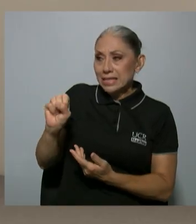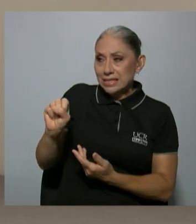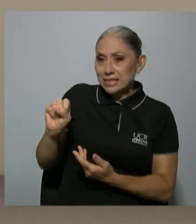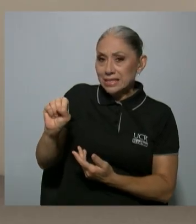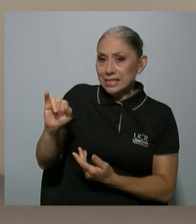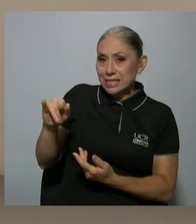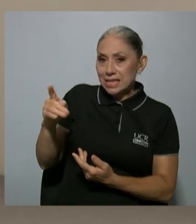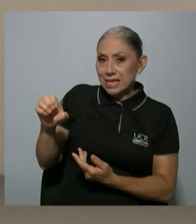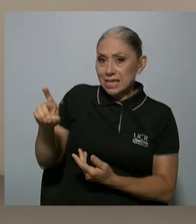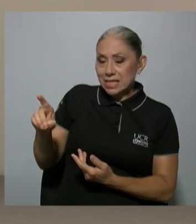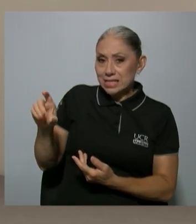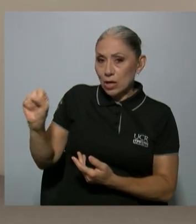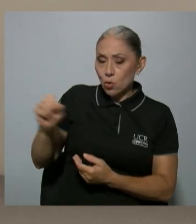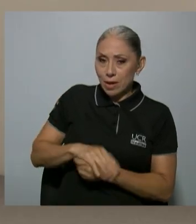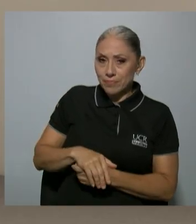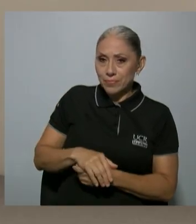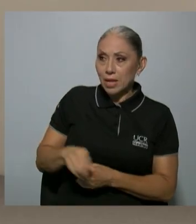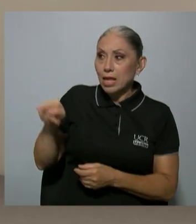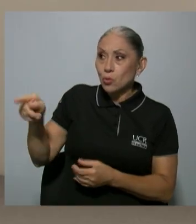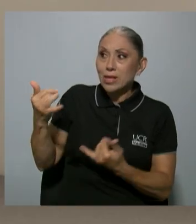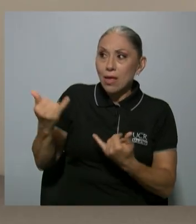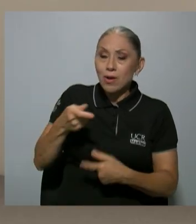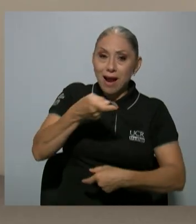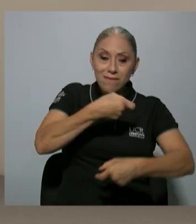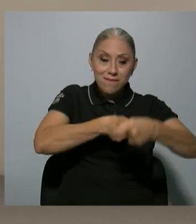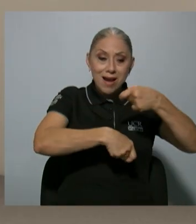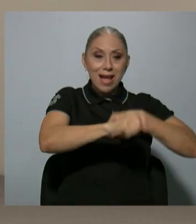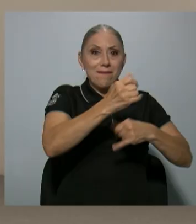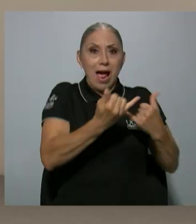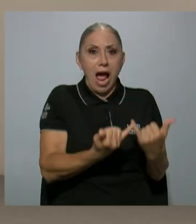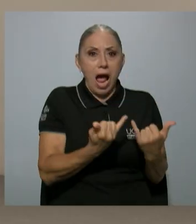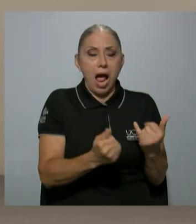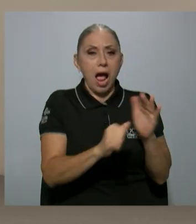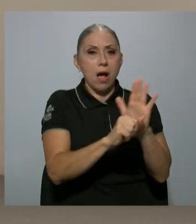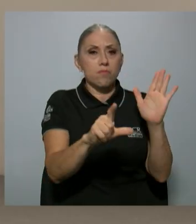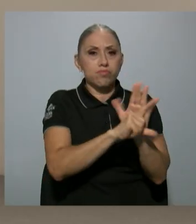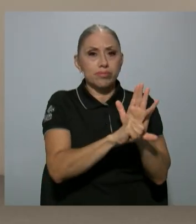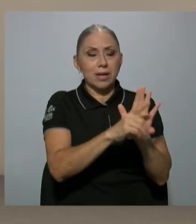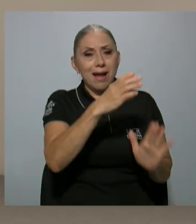que releva una asamblea caracterizada por una polarización,